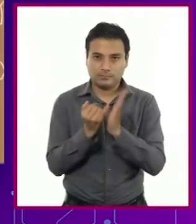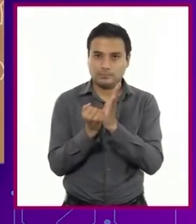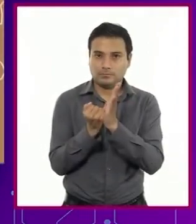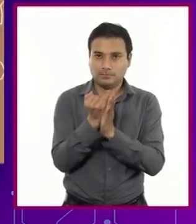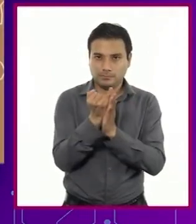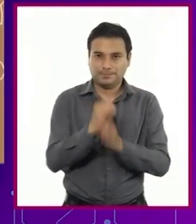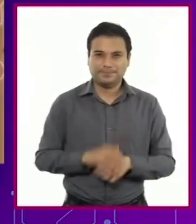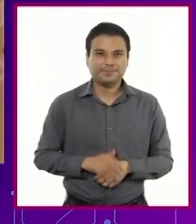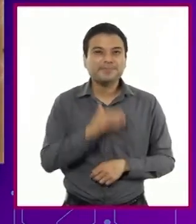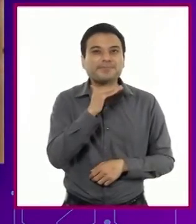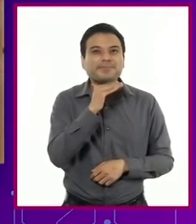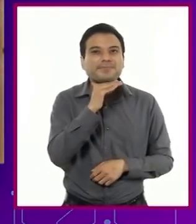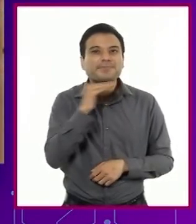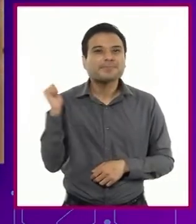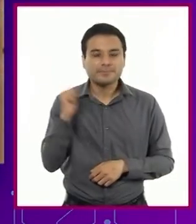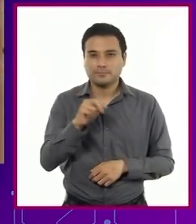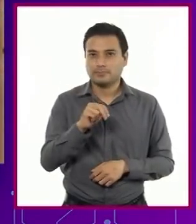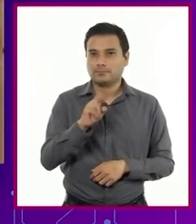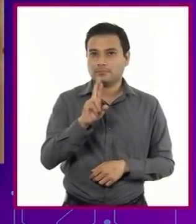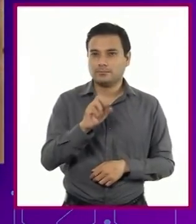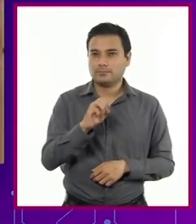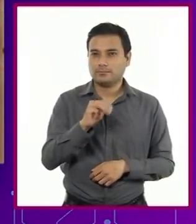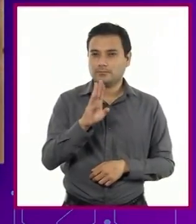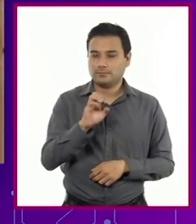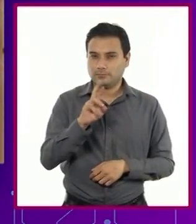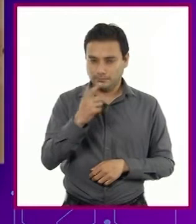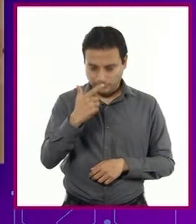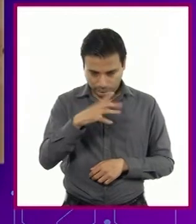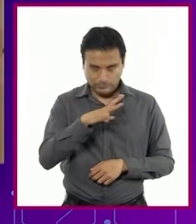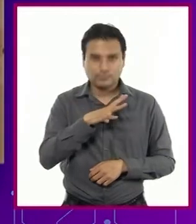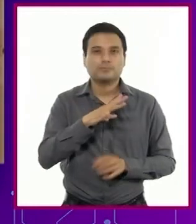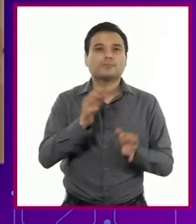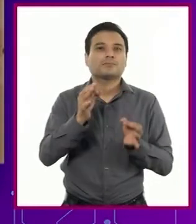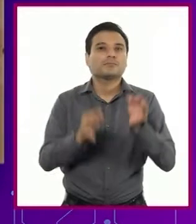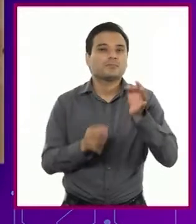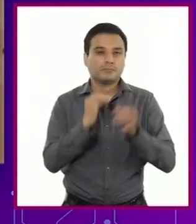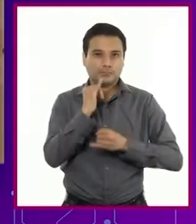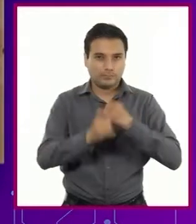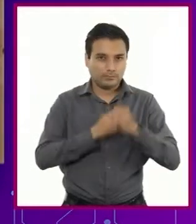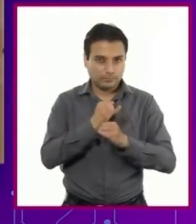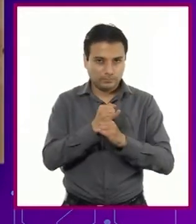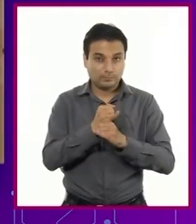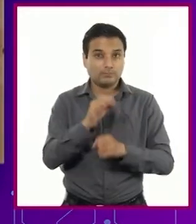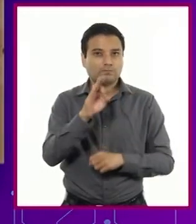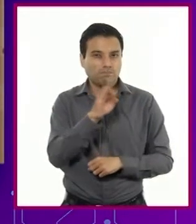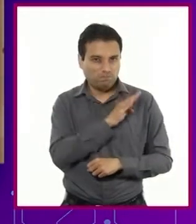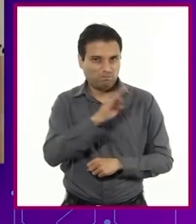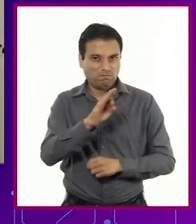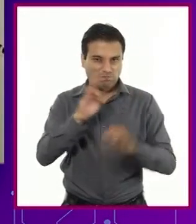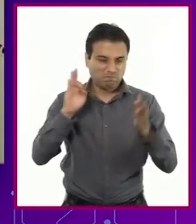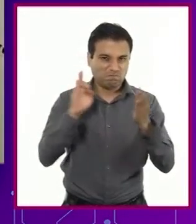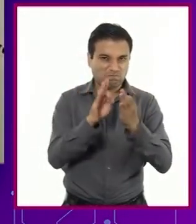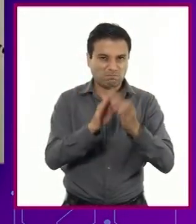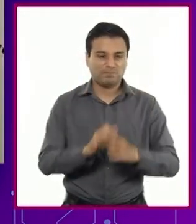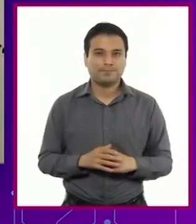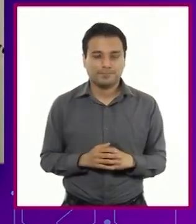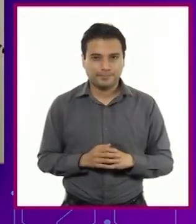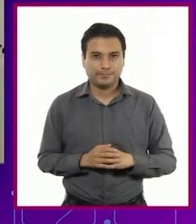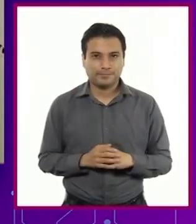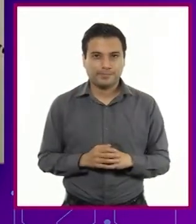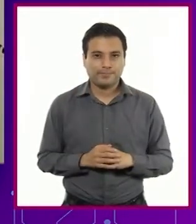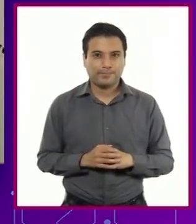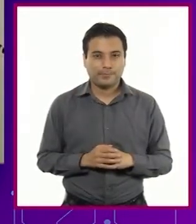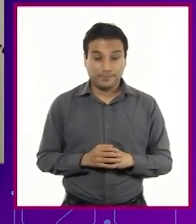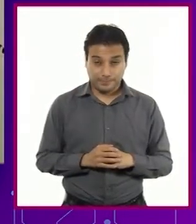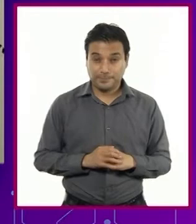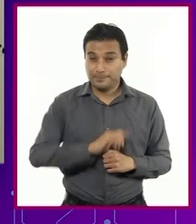Nuremberg, Alemania, un tribunal militar internacional que pudiera sancionar los crímenes de guerra. Tuvieron que pasar